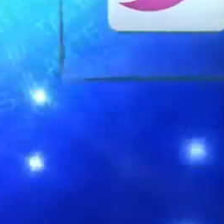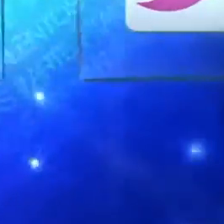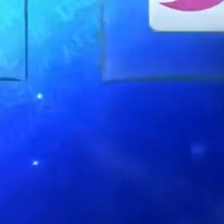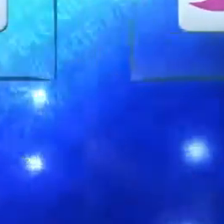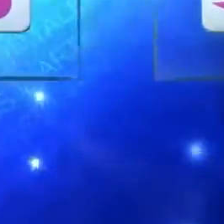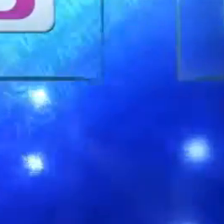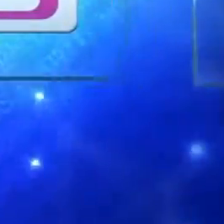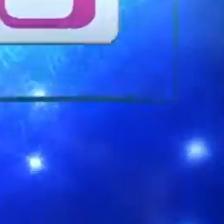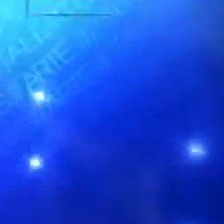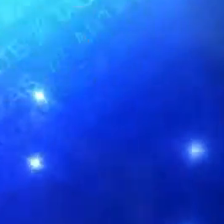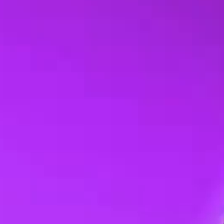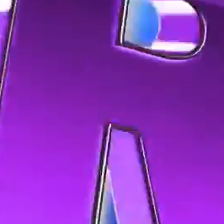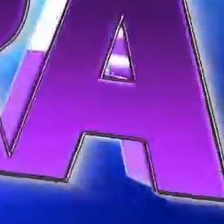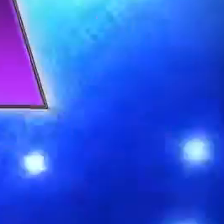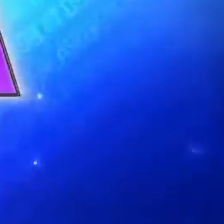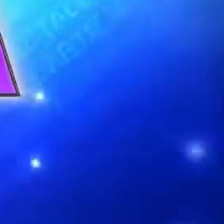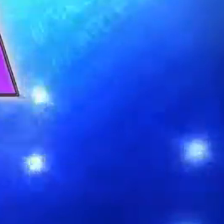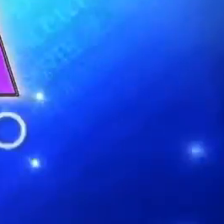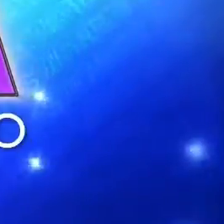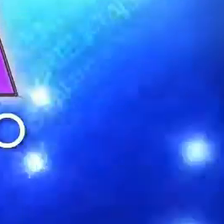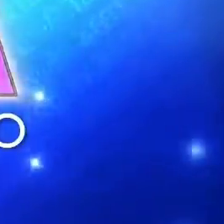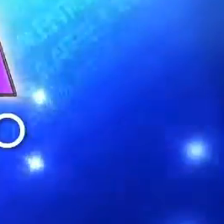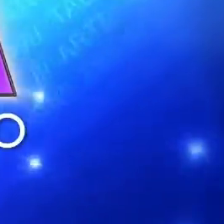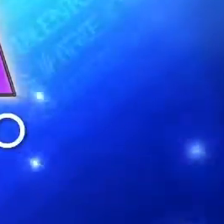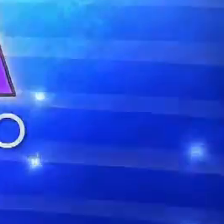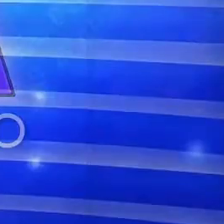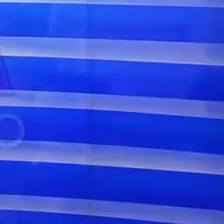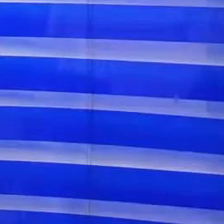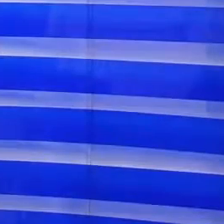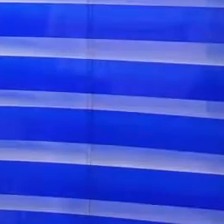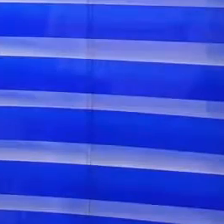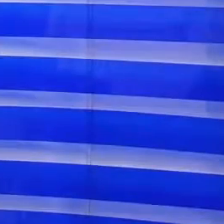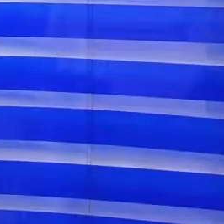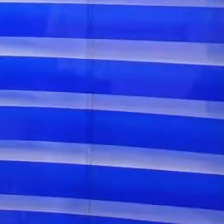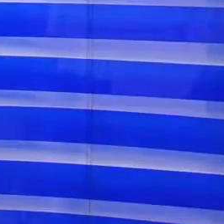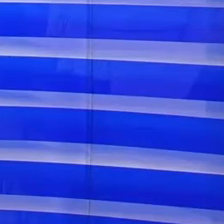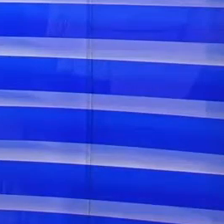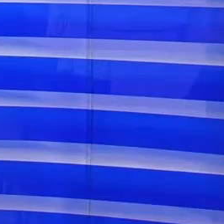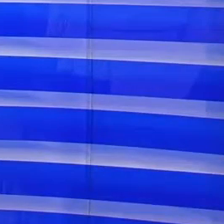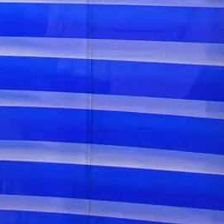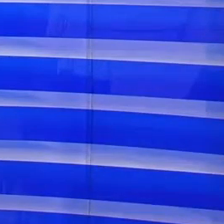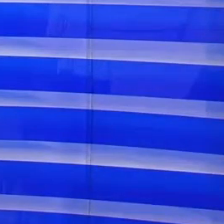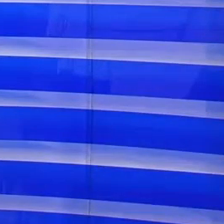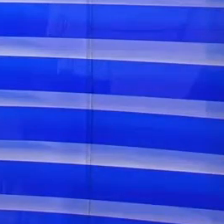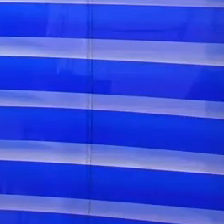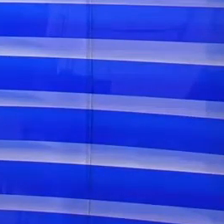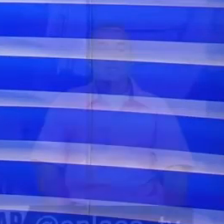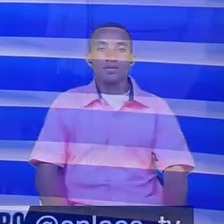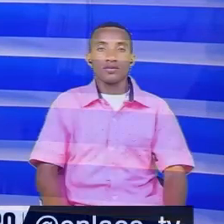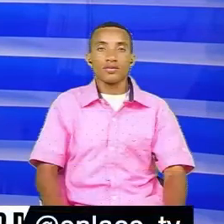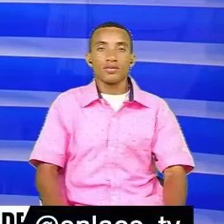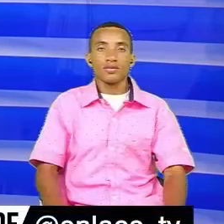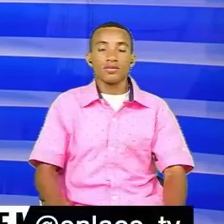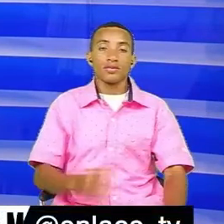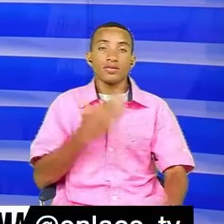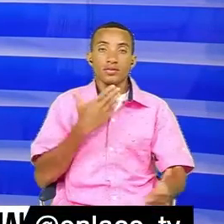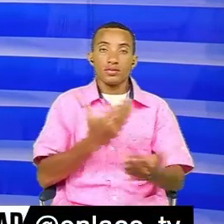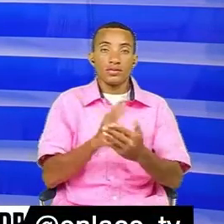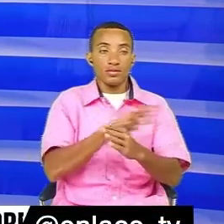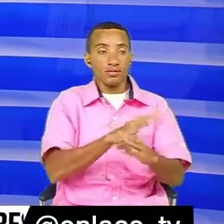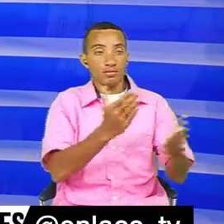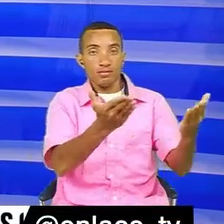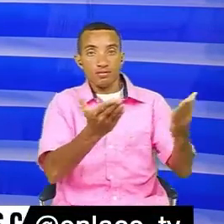Hola, ¿qué tal? Hola a todos, muy buenas tardes, bienvenidos a la buena información de